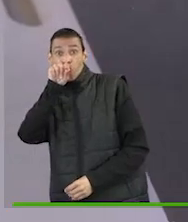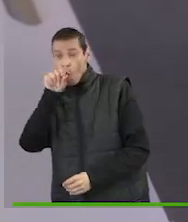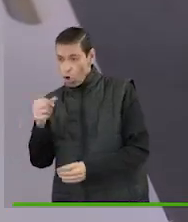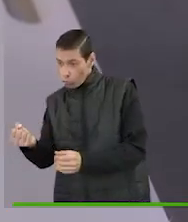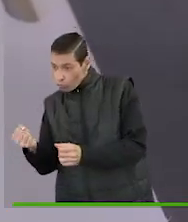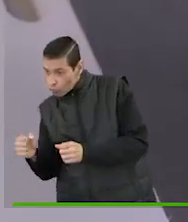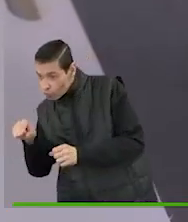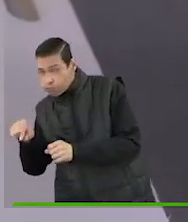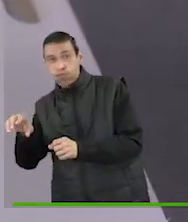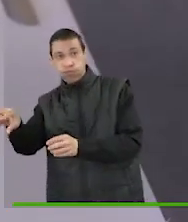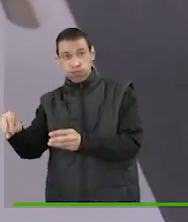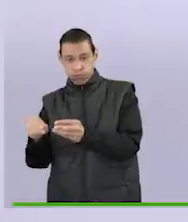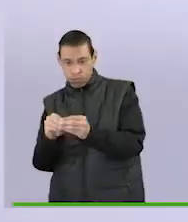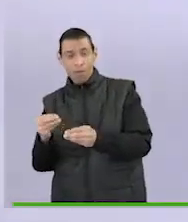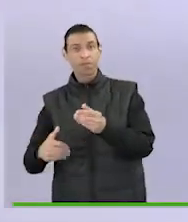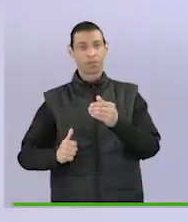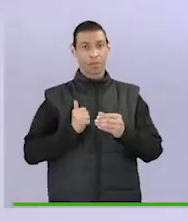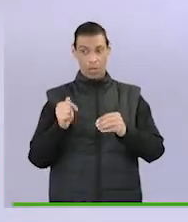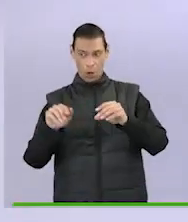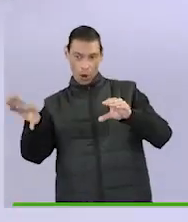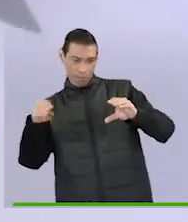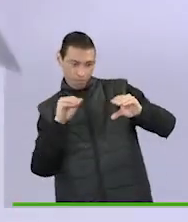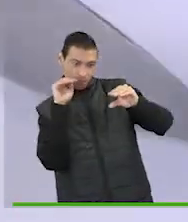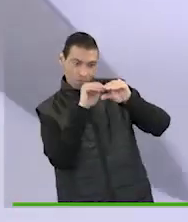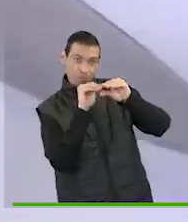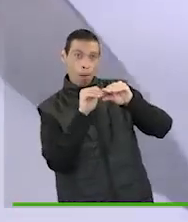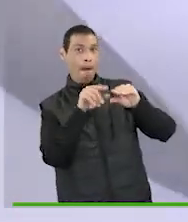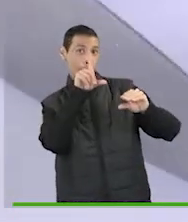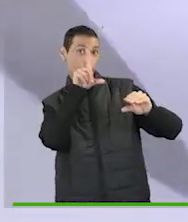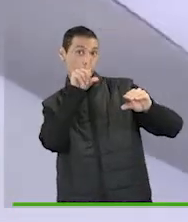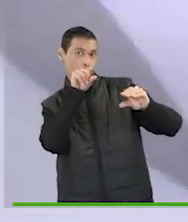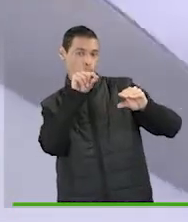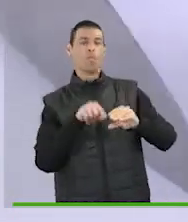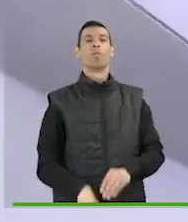unas deliciosas arepas rellenas de pollo y vamos a picarlo